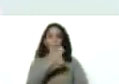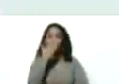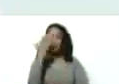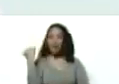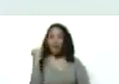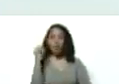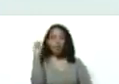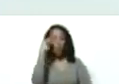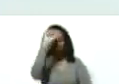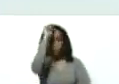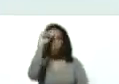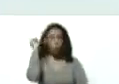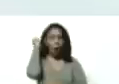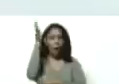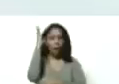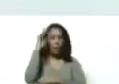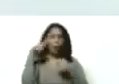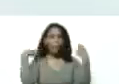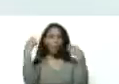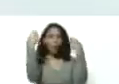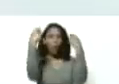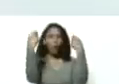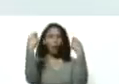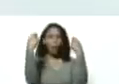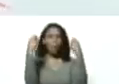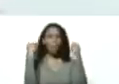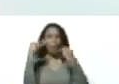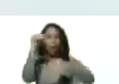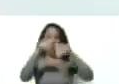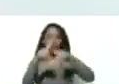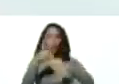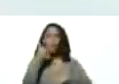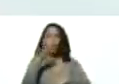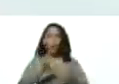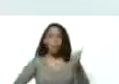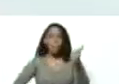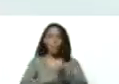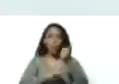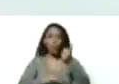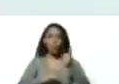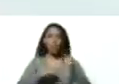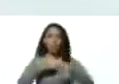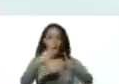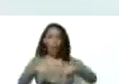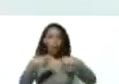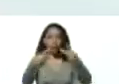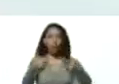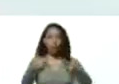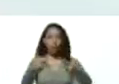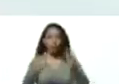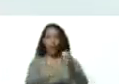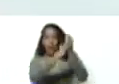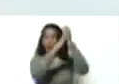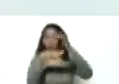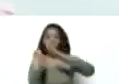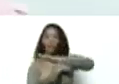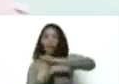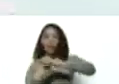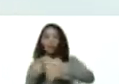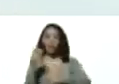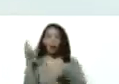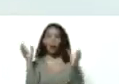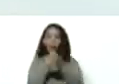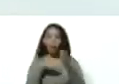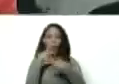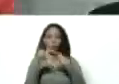en las asambleas populares para la elección de los propulsores de la renovación del liderazgo de base del PSUV.